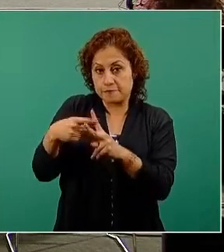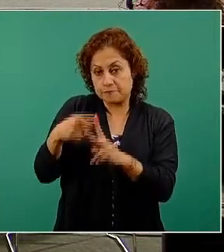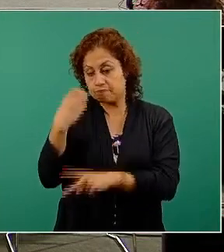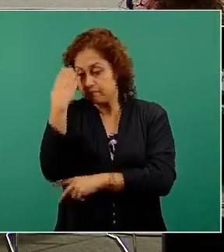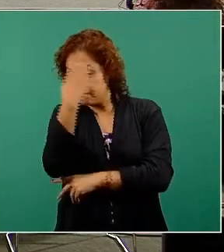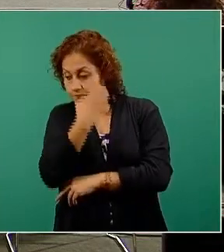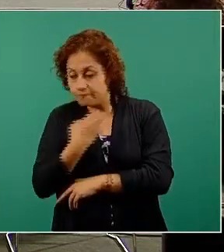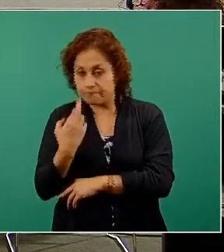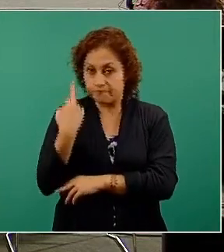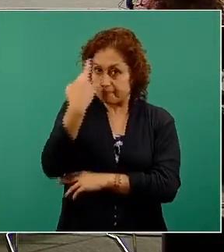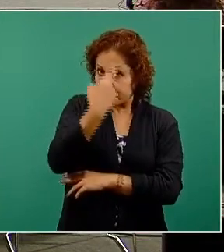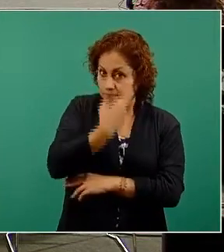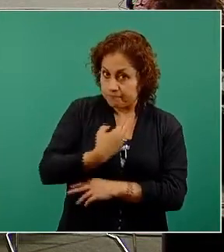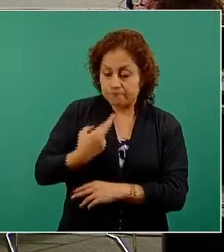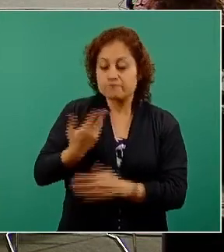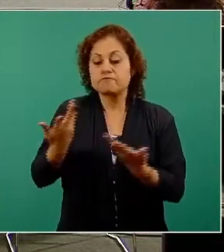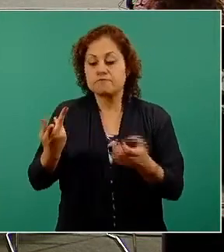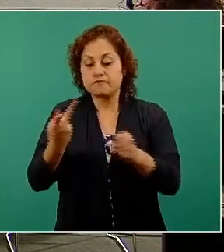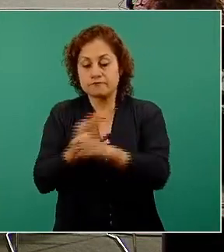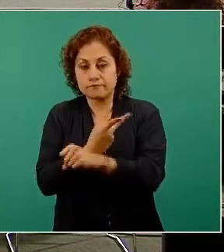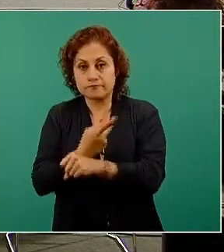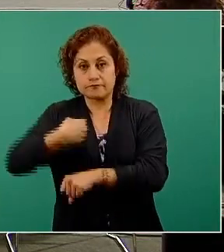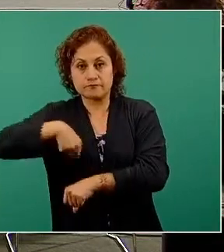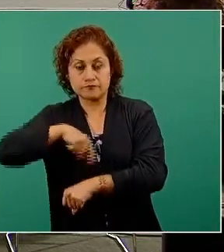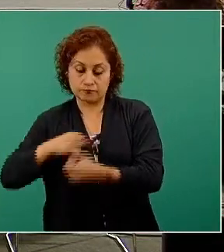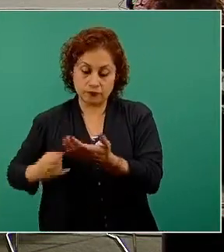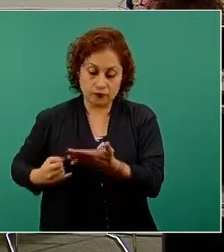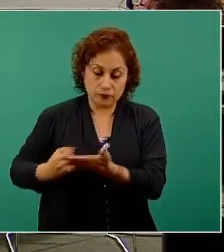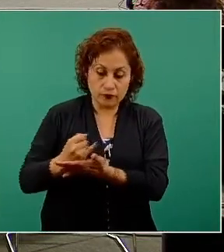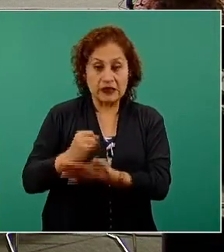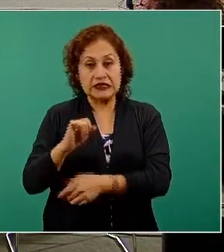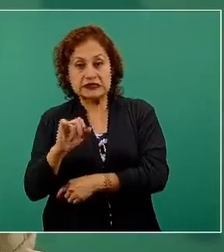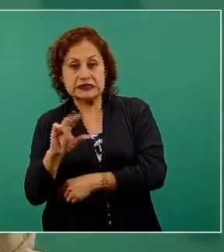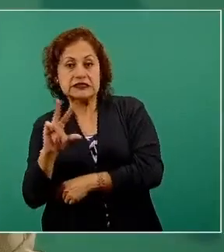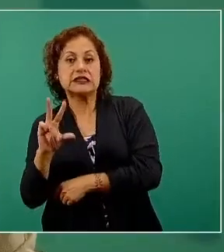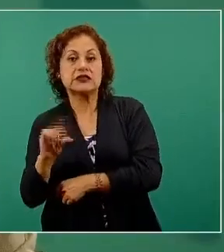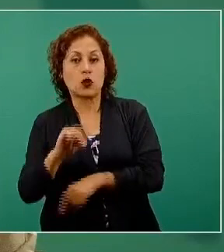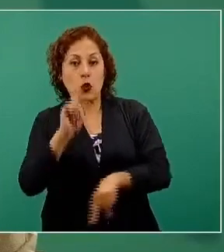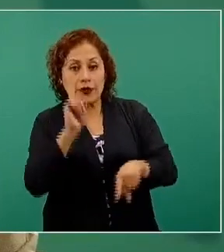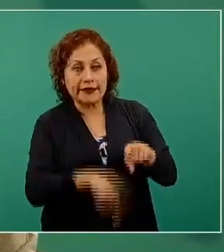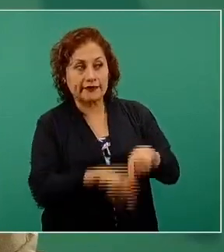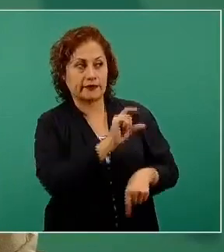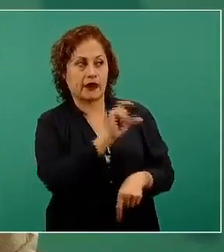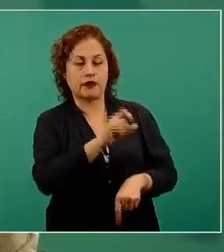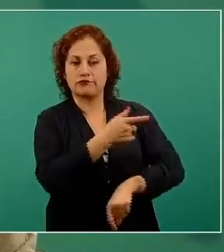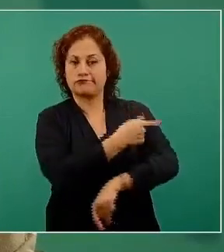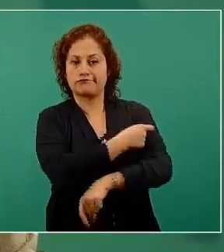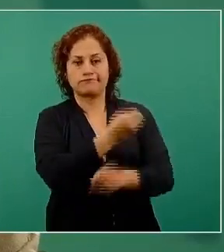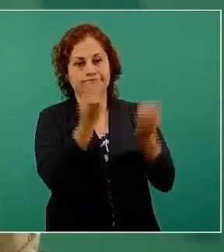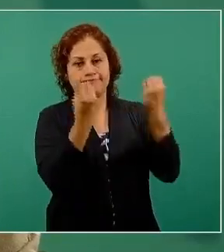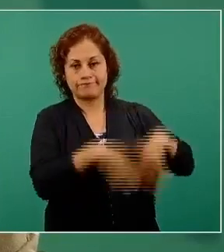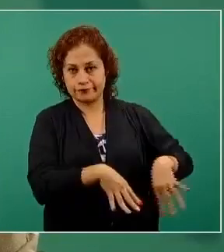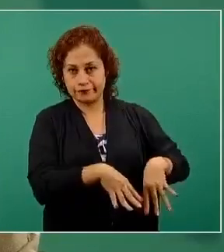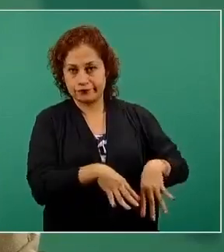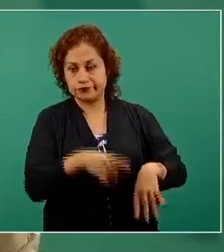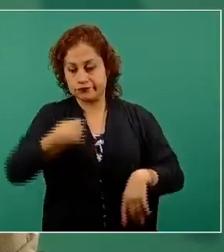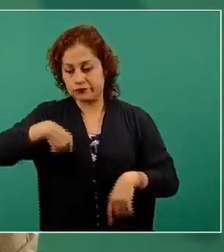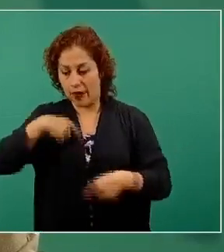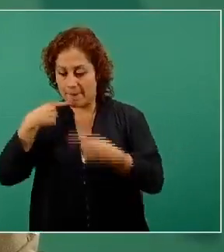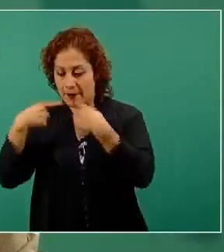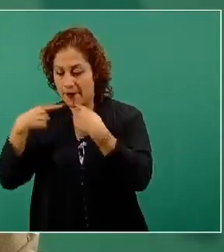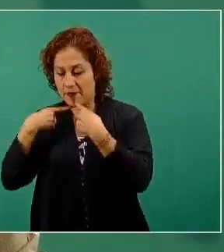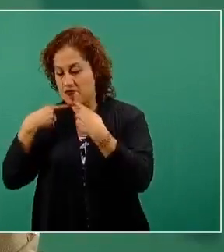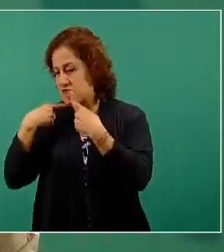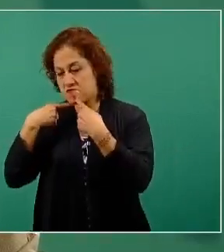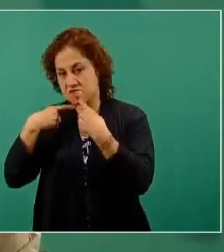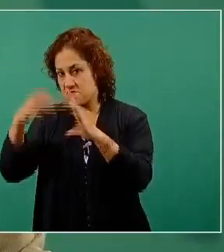efecto hubo un accidente que amerite el anular esas vacunas. Y no, la decisión fue que no, que